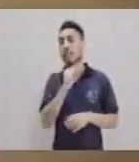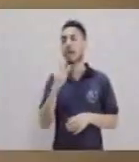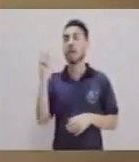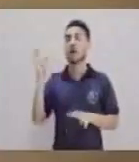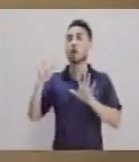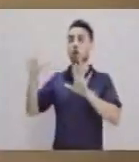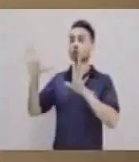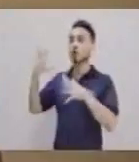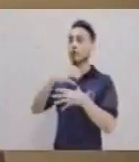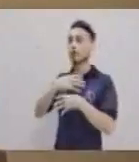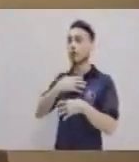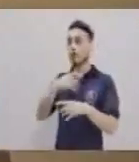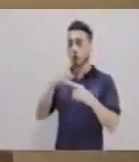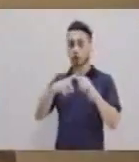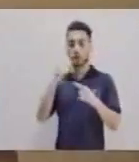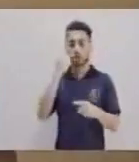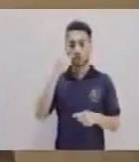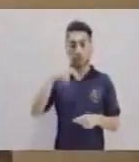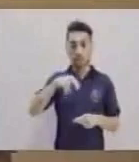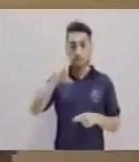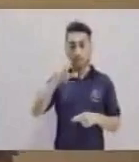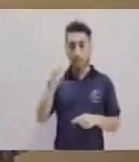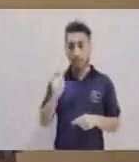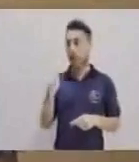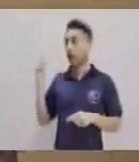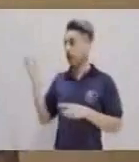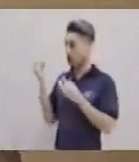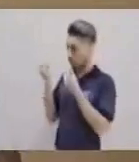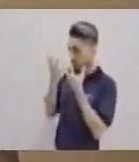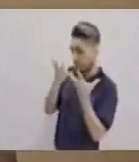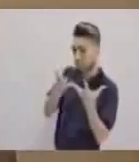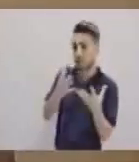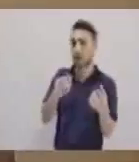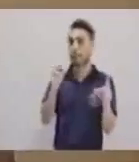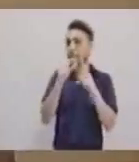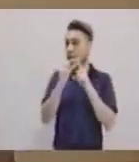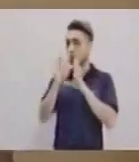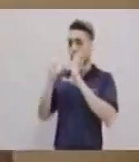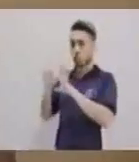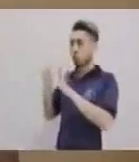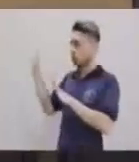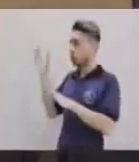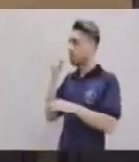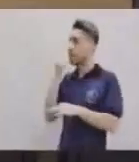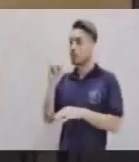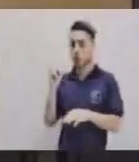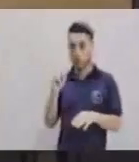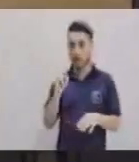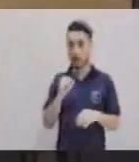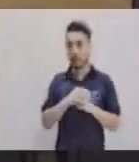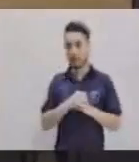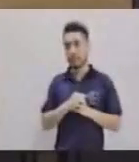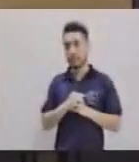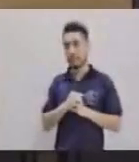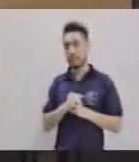un canto en xinca. Espero que desde casa presten mucha atención.